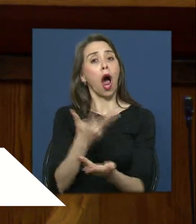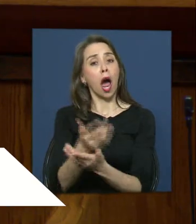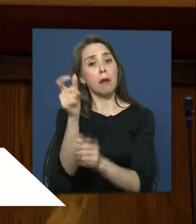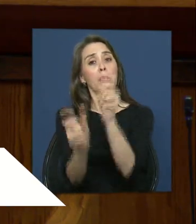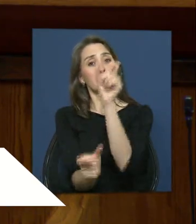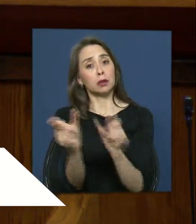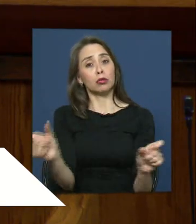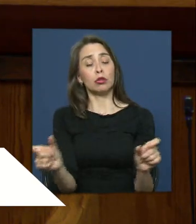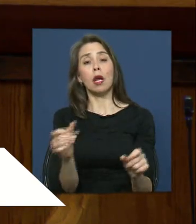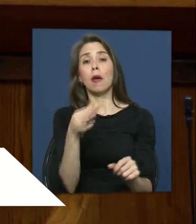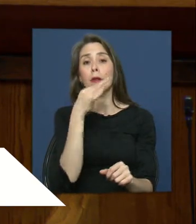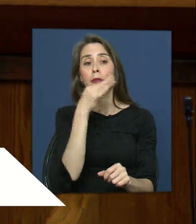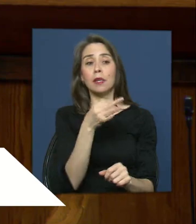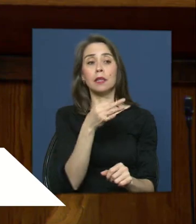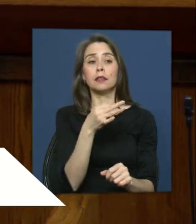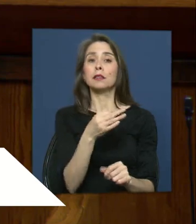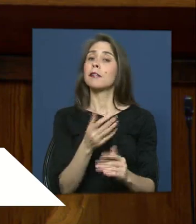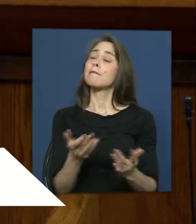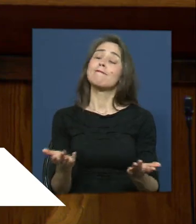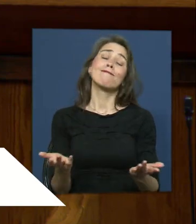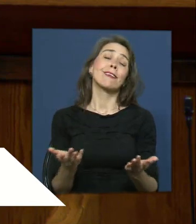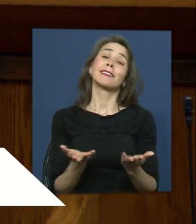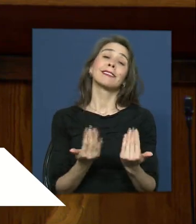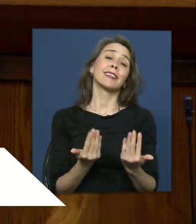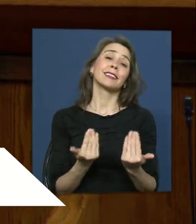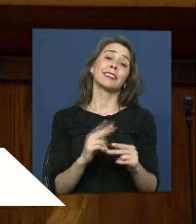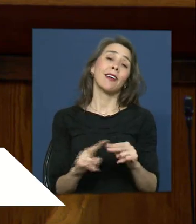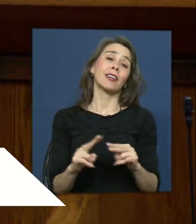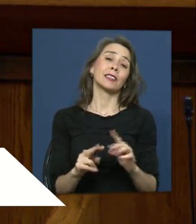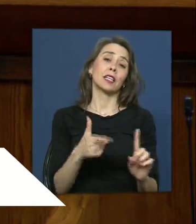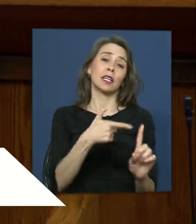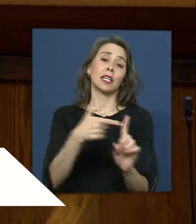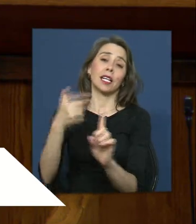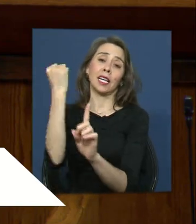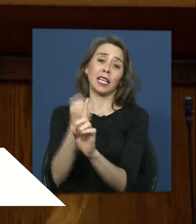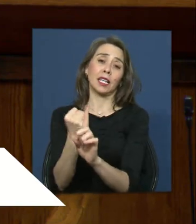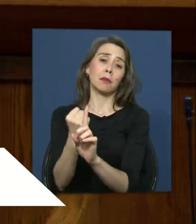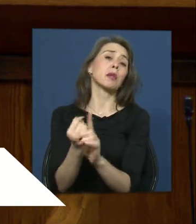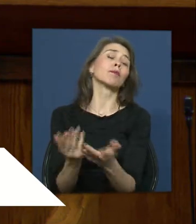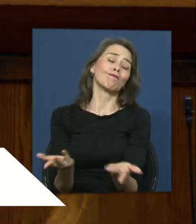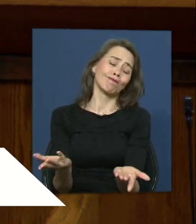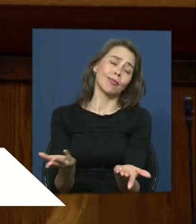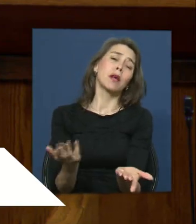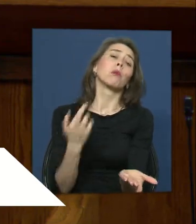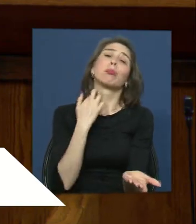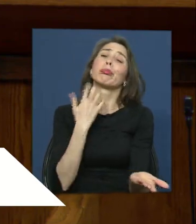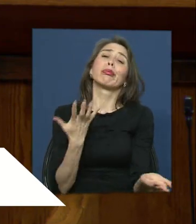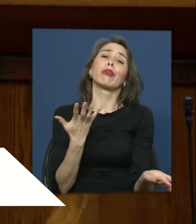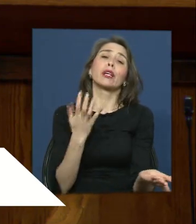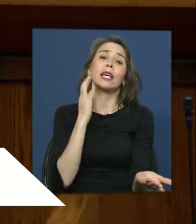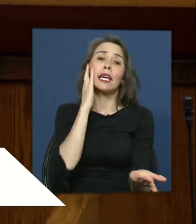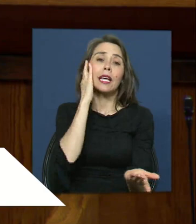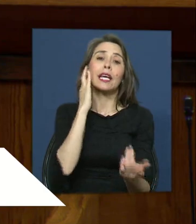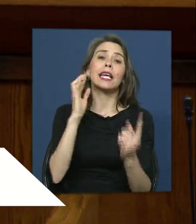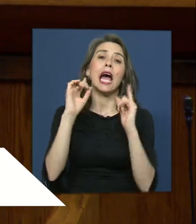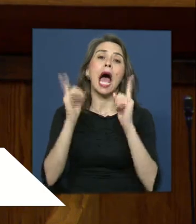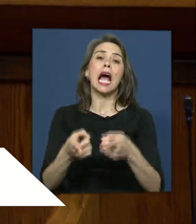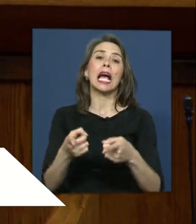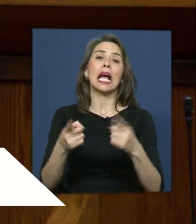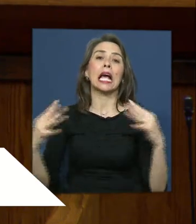señalan que fue un mal necesario, que los crímenes se justificaron porque estábamos en supuesta guerra